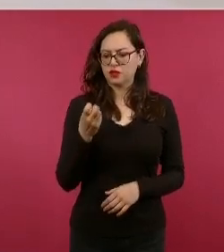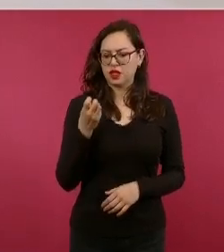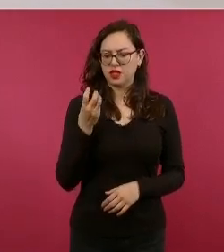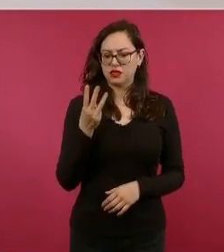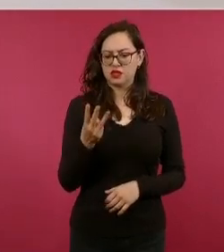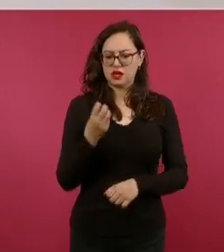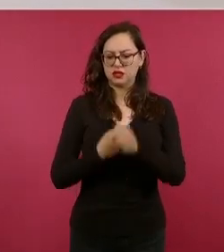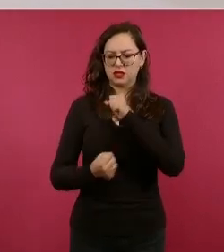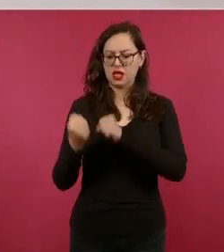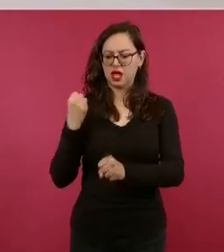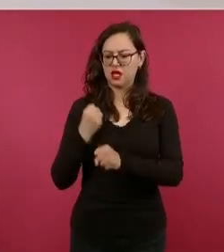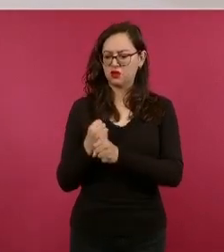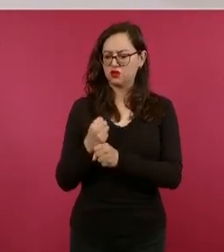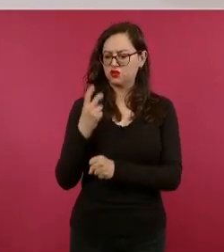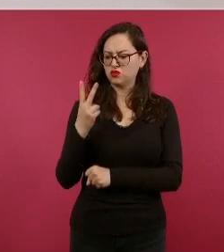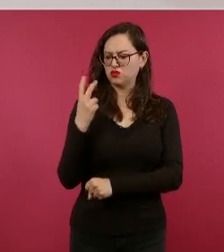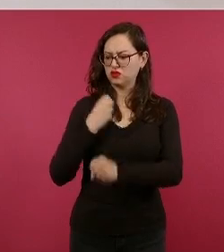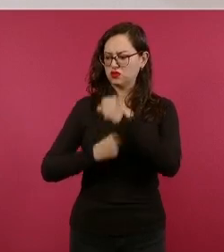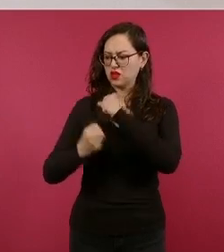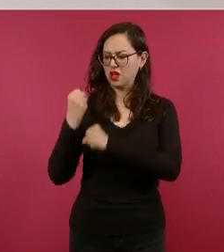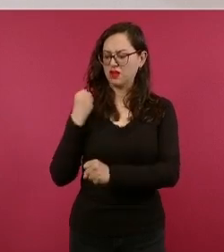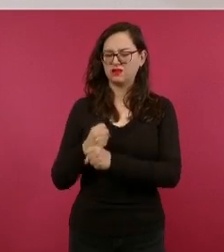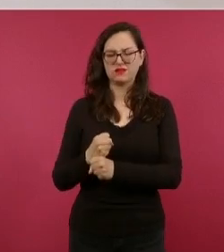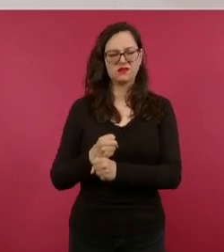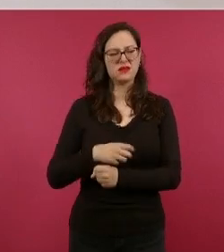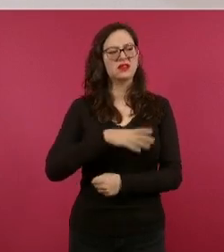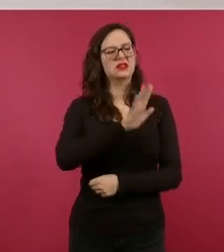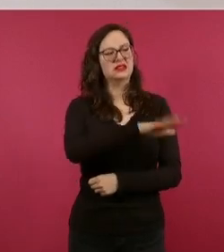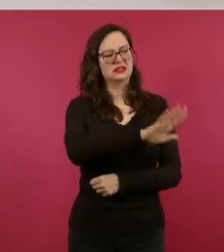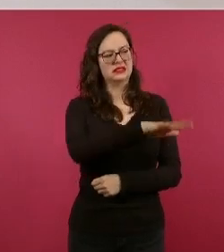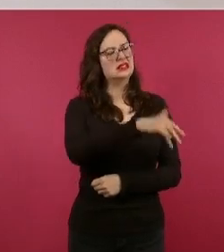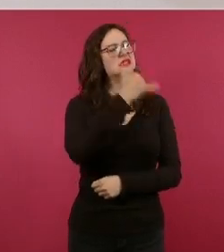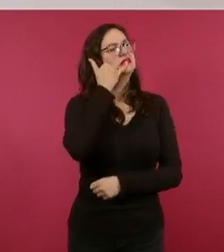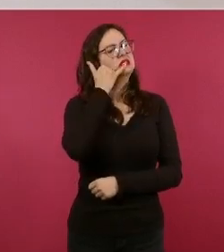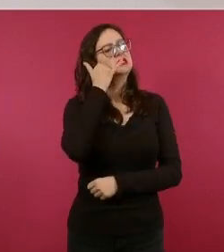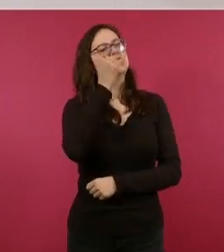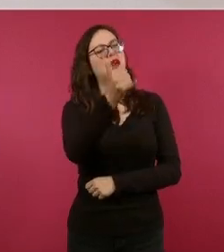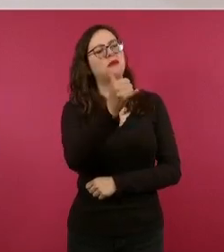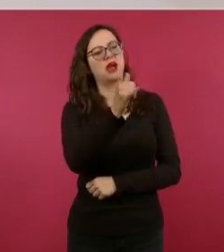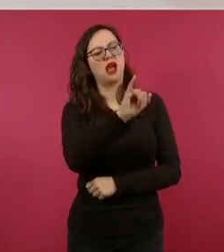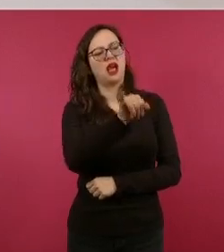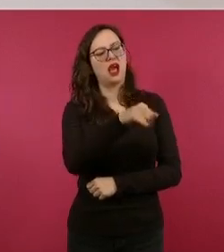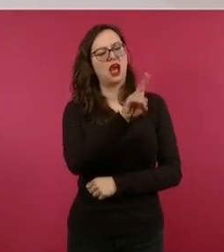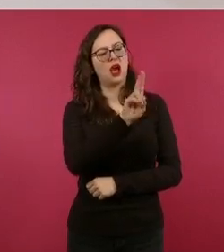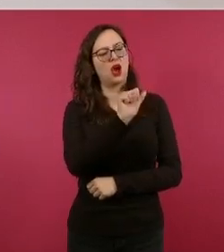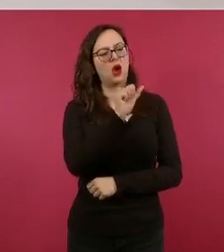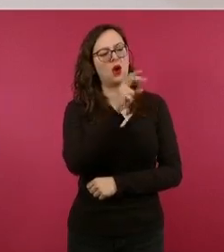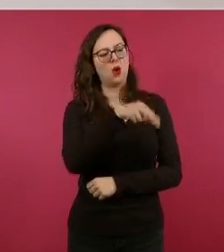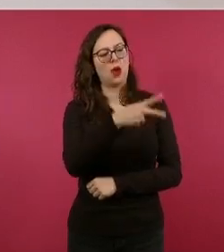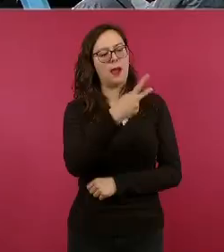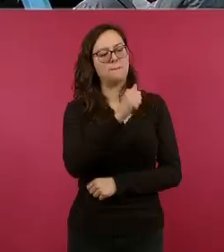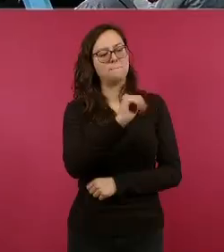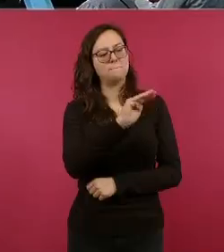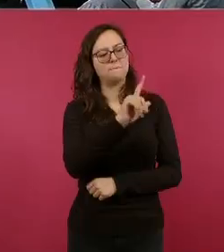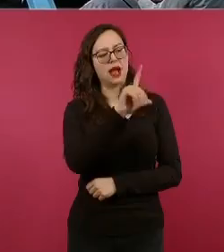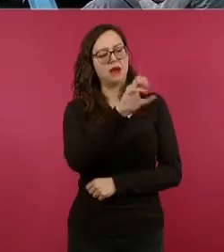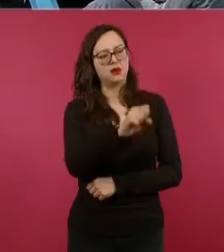dile a Juan Pablo que te mande la gráfica de cómo fue